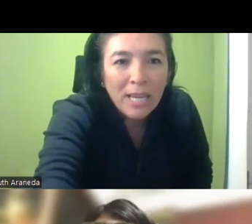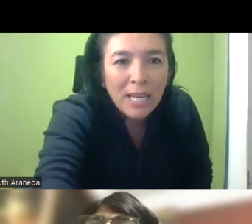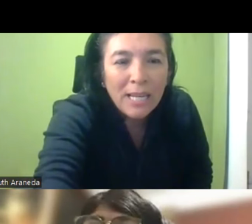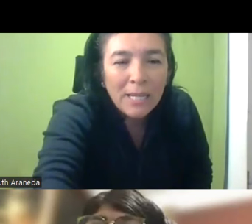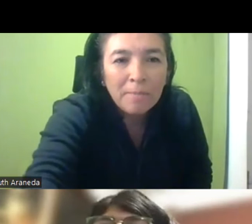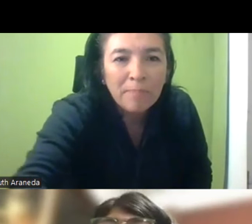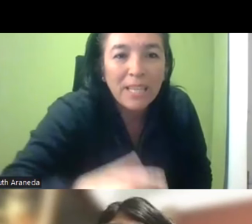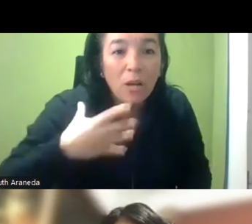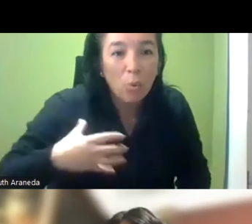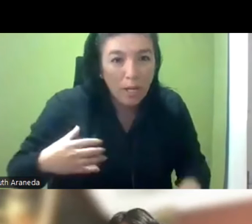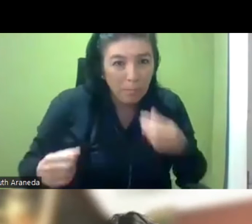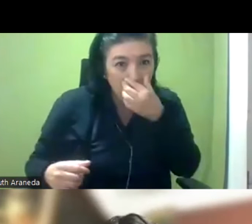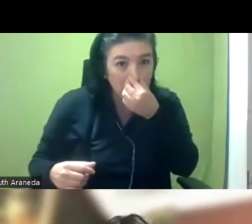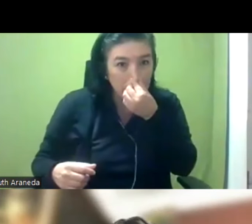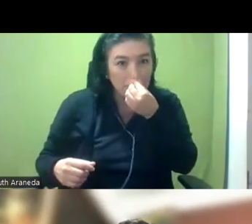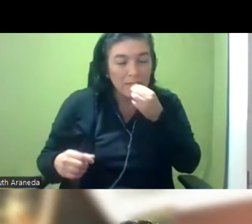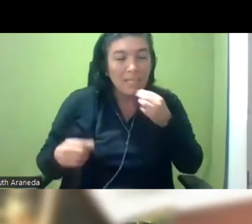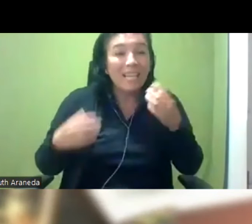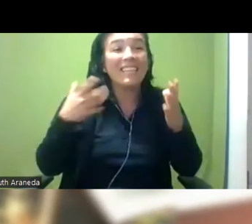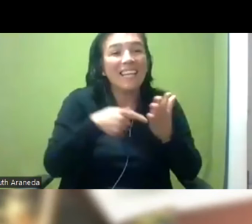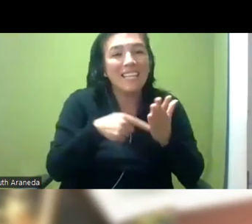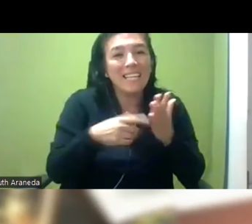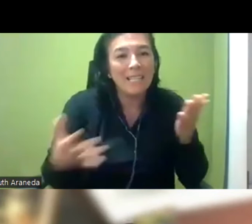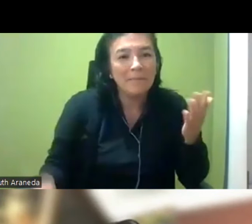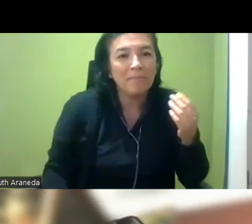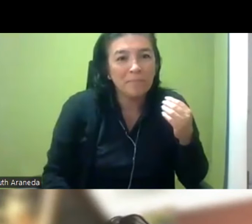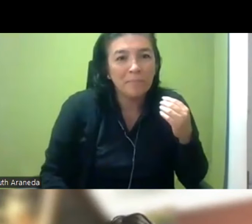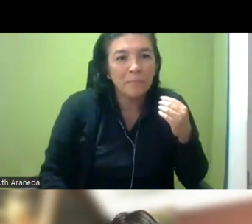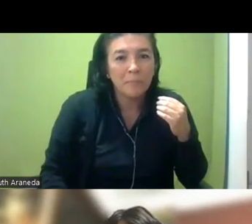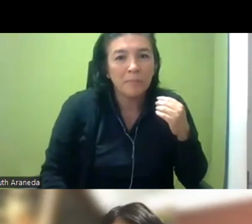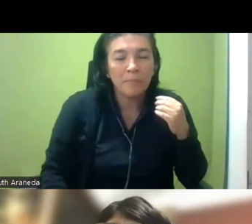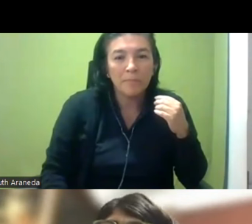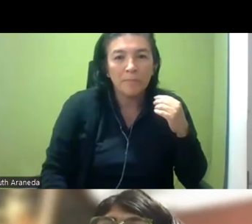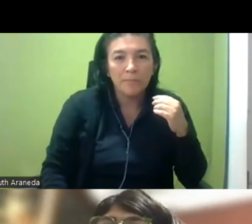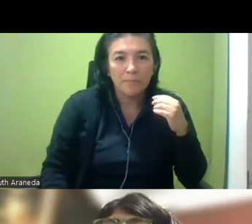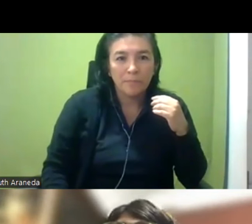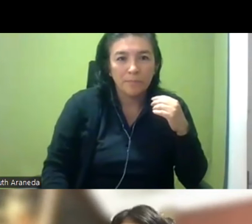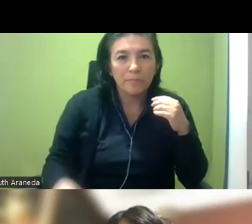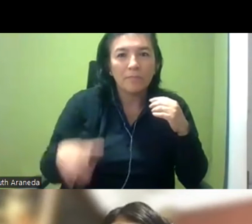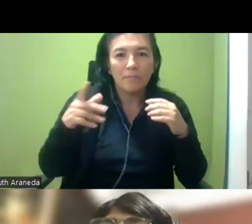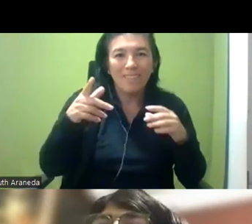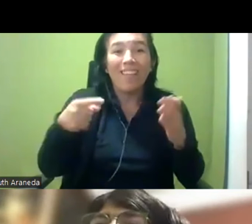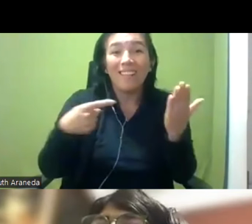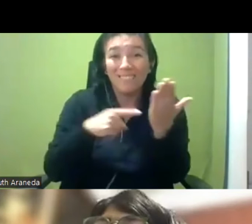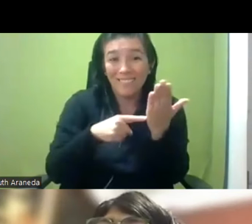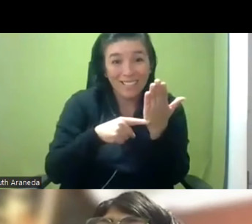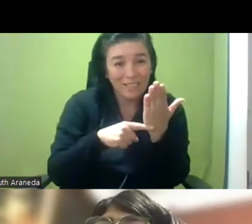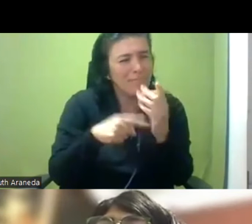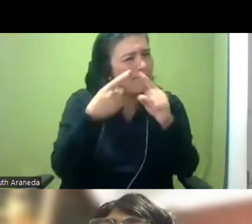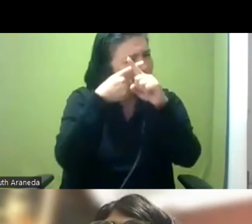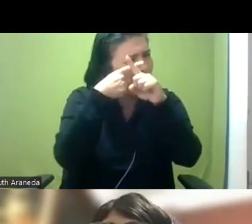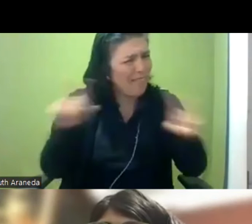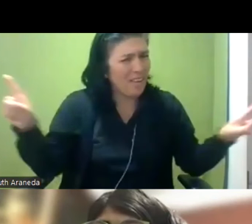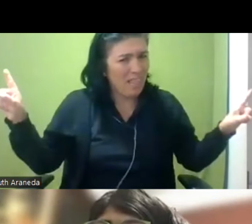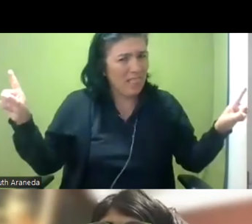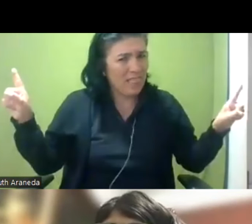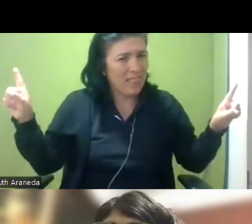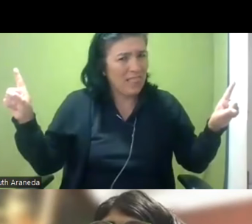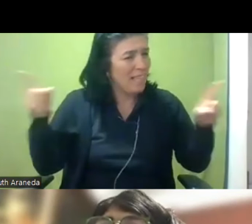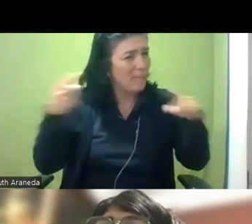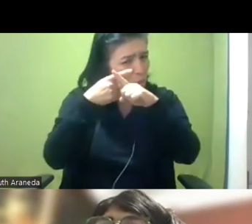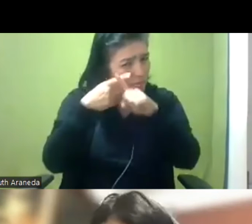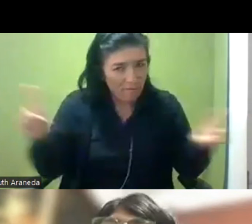cambio en el cuerpo, la Ya, técnica? entiendo. Sí, las técnicas son muy diferentes, Egipcia. Ujú.